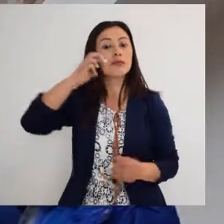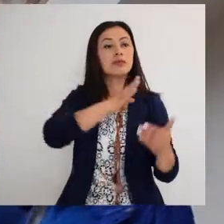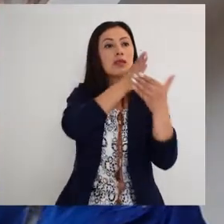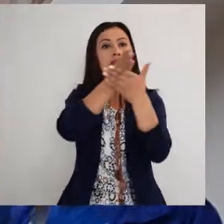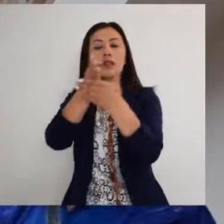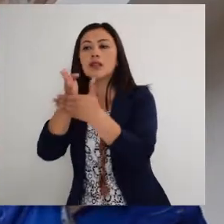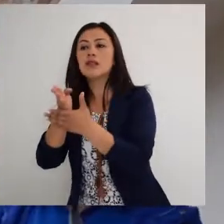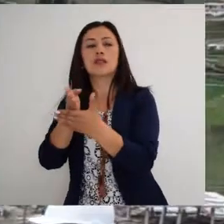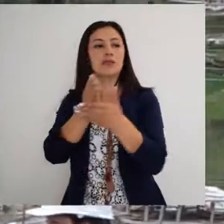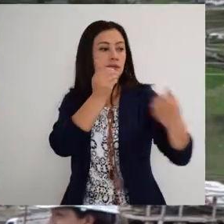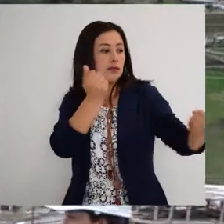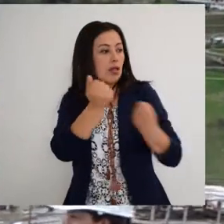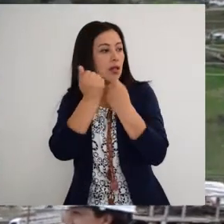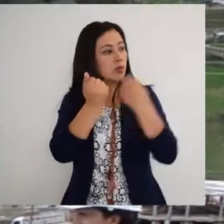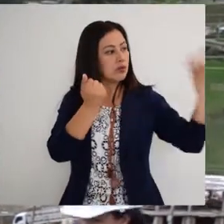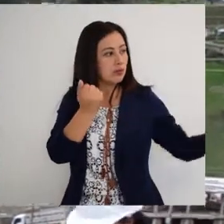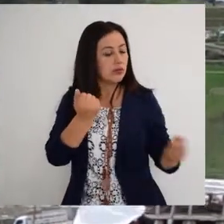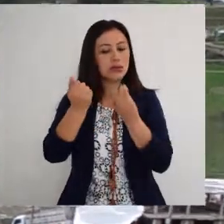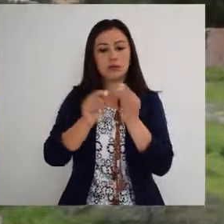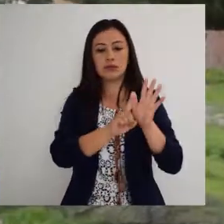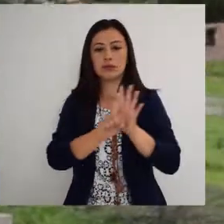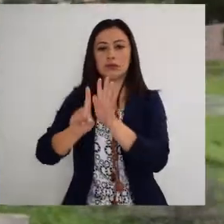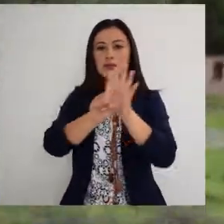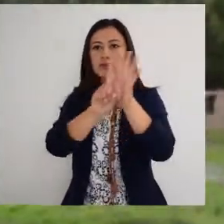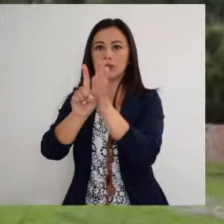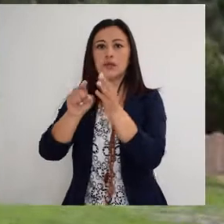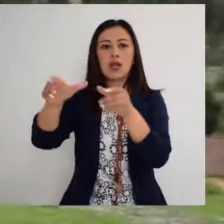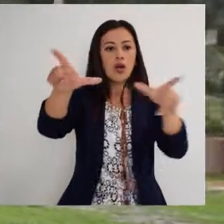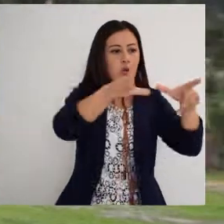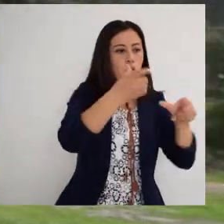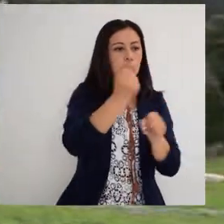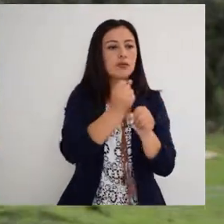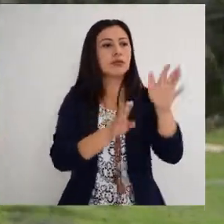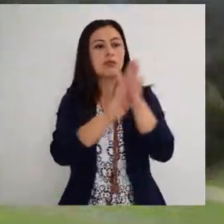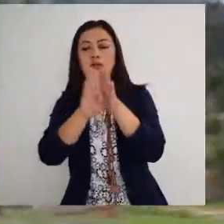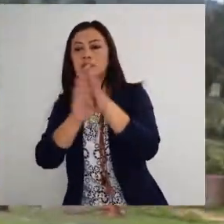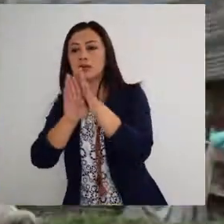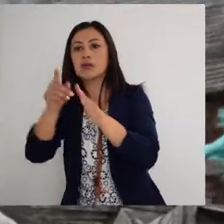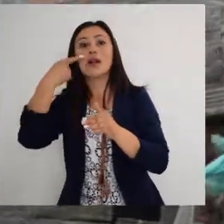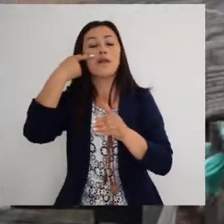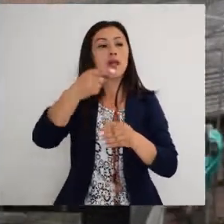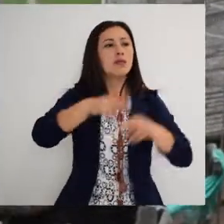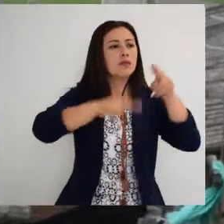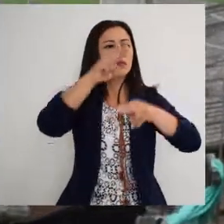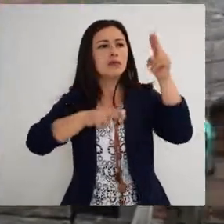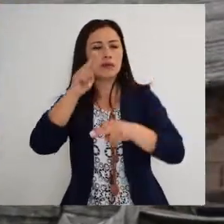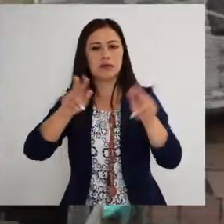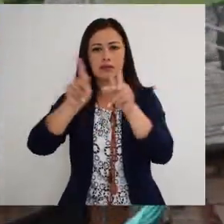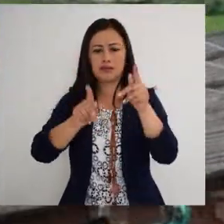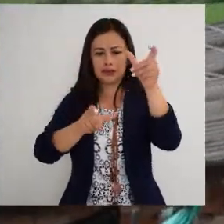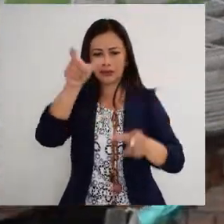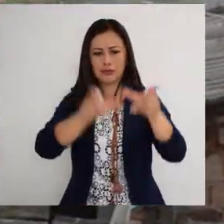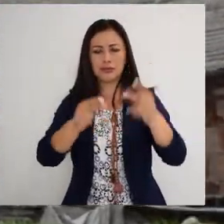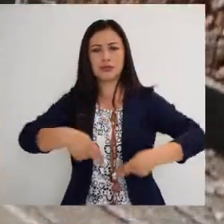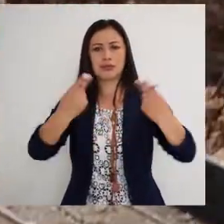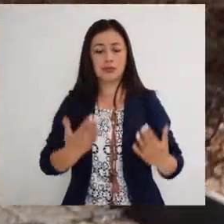Emilio Cepeda Novoa, y su equipo de trabajo visitaron diferentes obras de infraestructura donde se registra un avance considerable de las mismas para el pronto